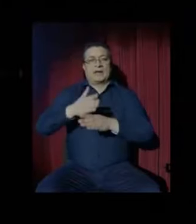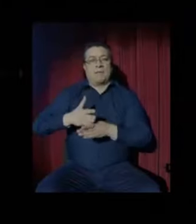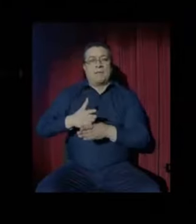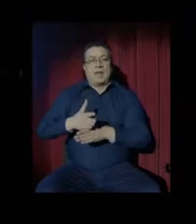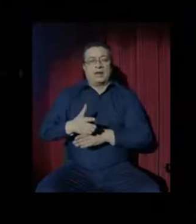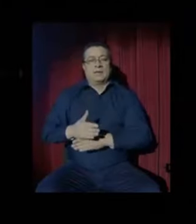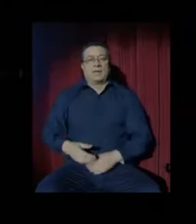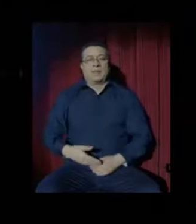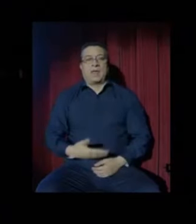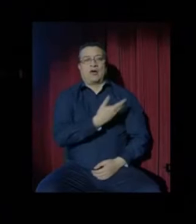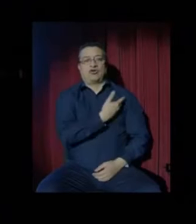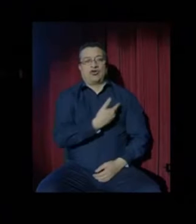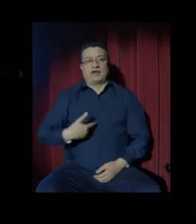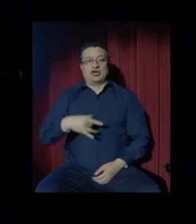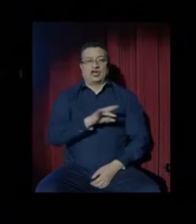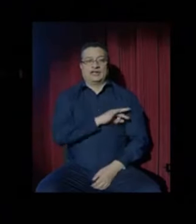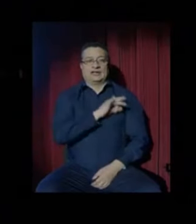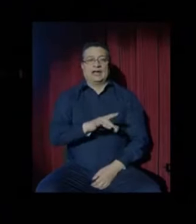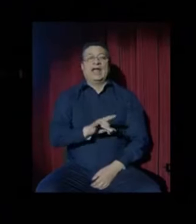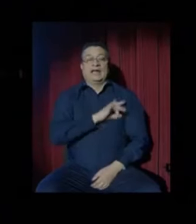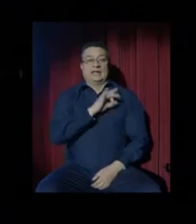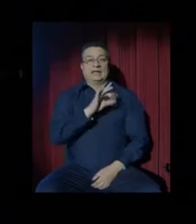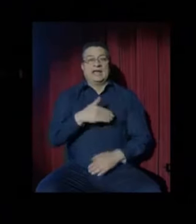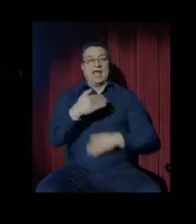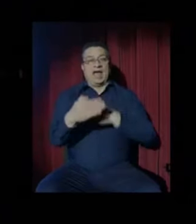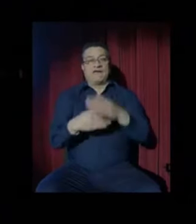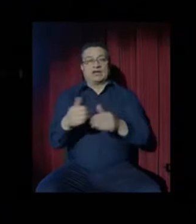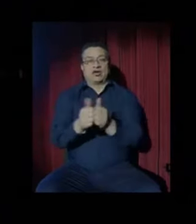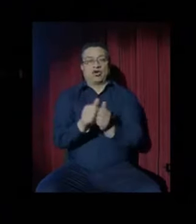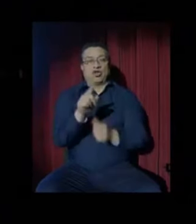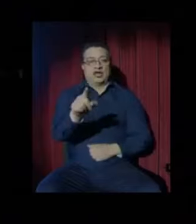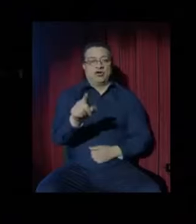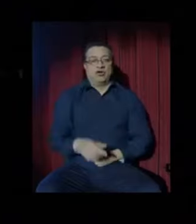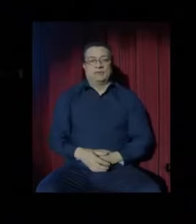gobierno de Chile Chile avanza